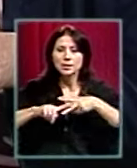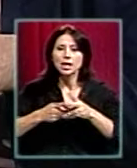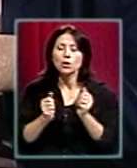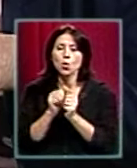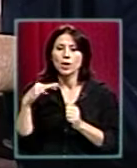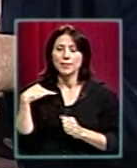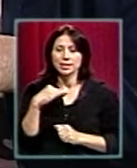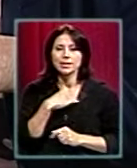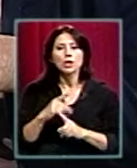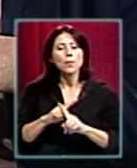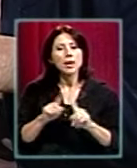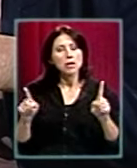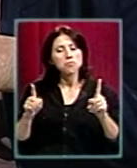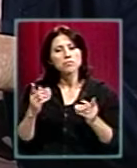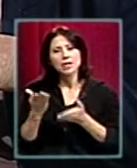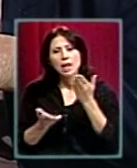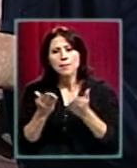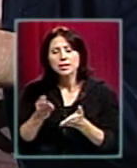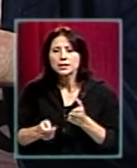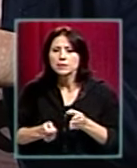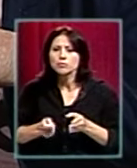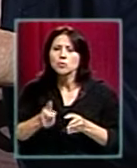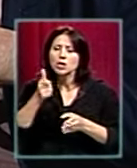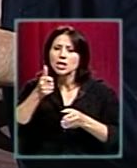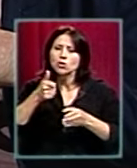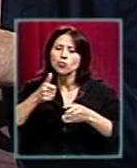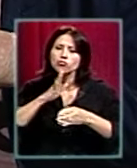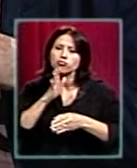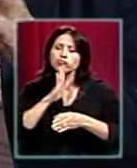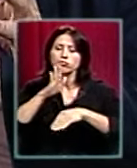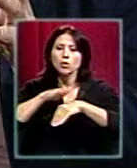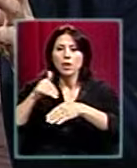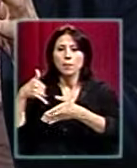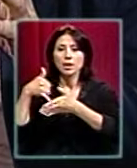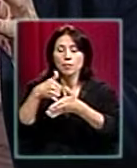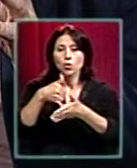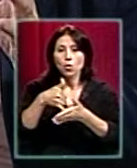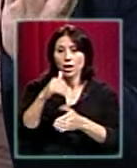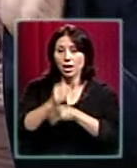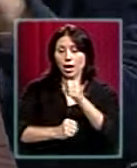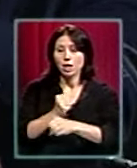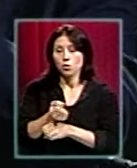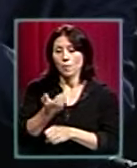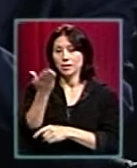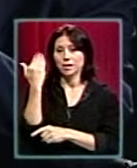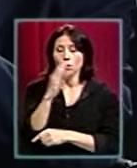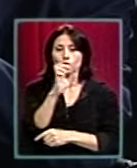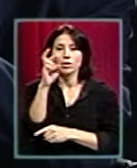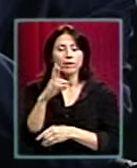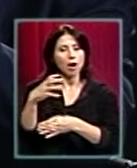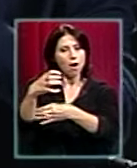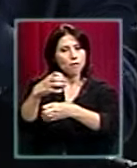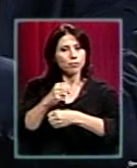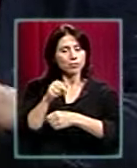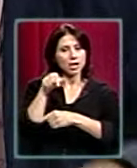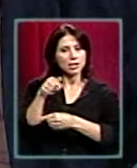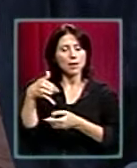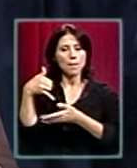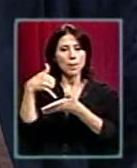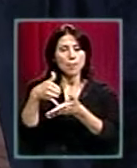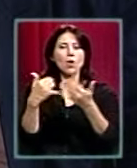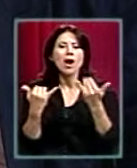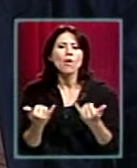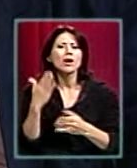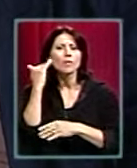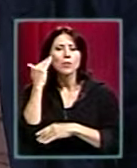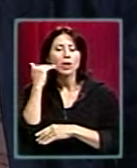pero empecemos tal vez un poquito por el premio. Costa Rica, me parece, recibió el año pasado ese premio y en esta ocasión, por las